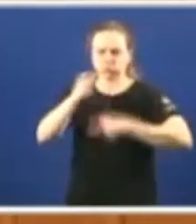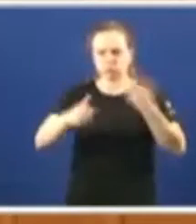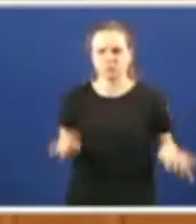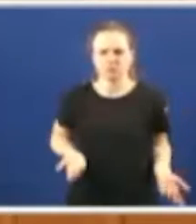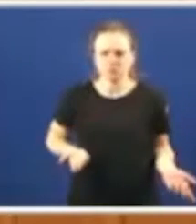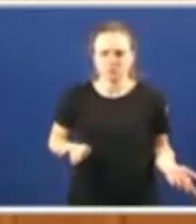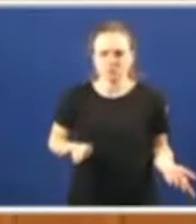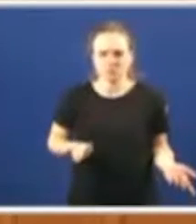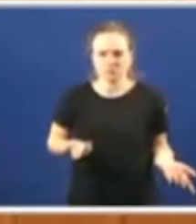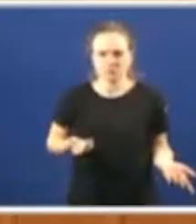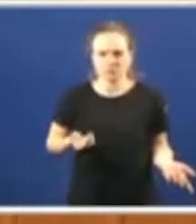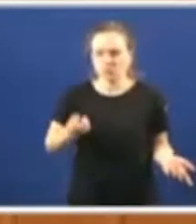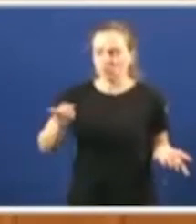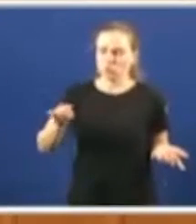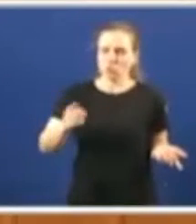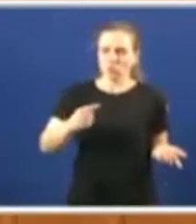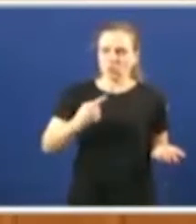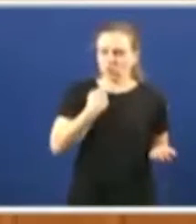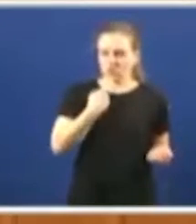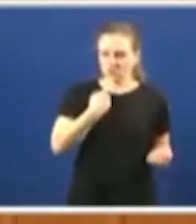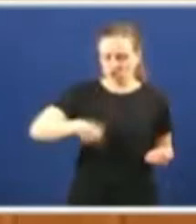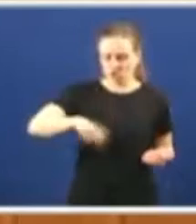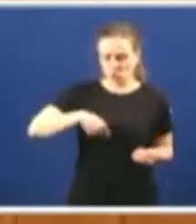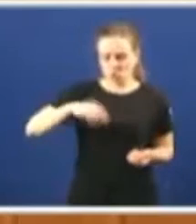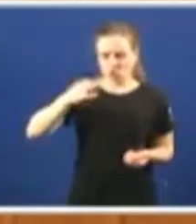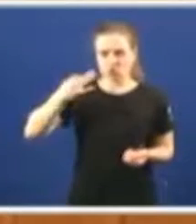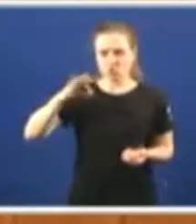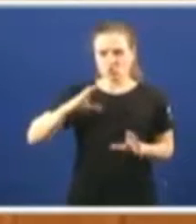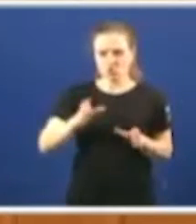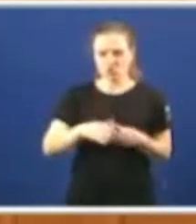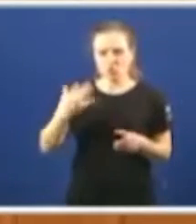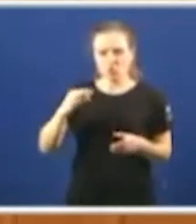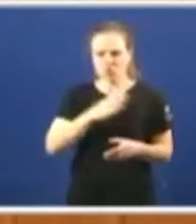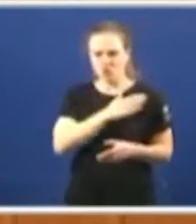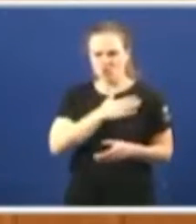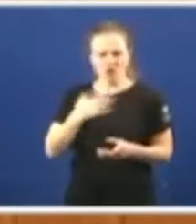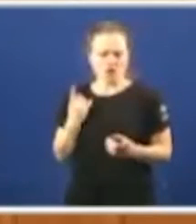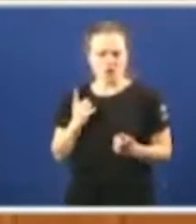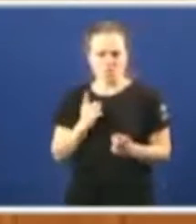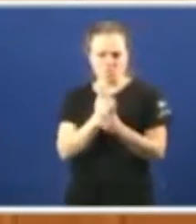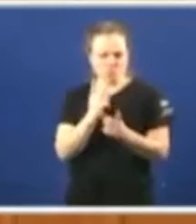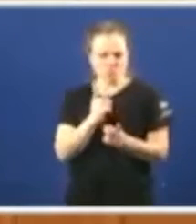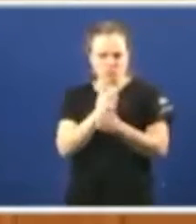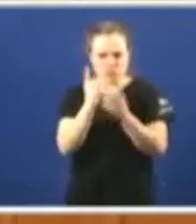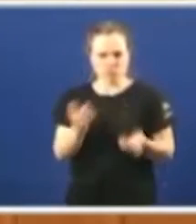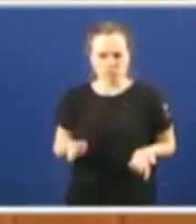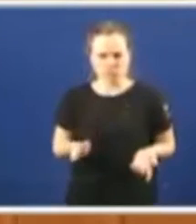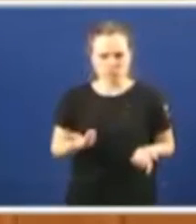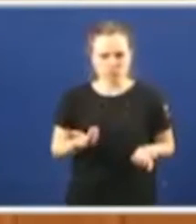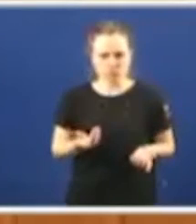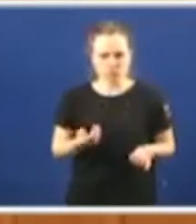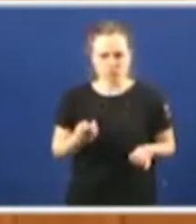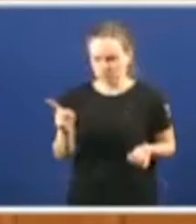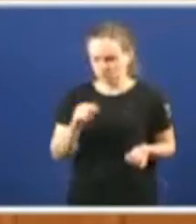claro, querer decir que somos nós os únicos que buscamos a confrontación constante, cando hoxe utilizouse dunha maneira